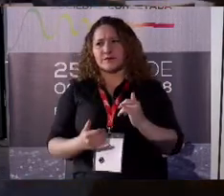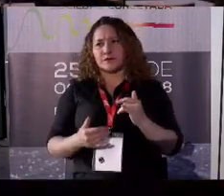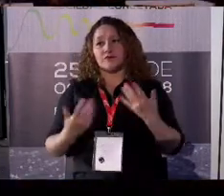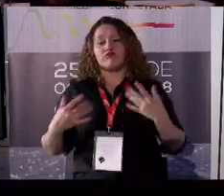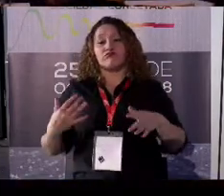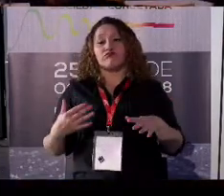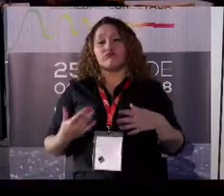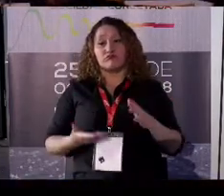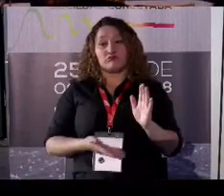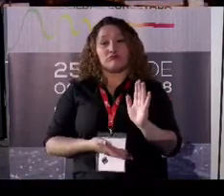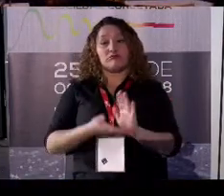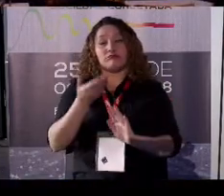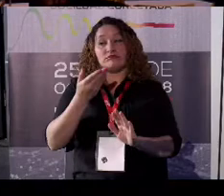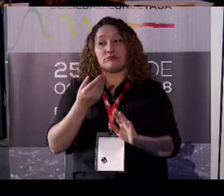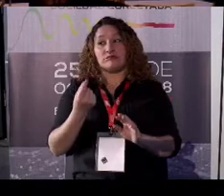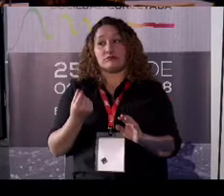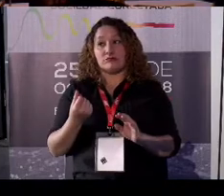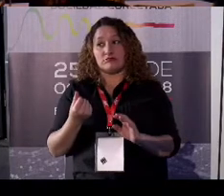excesivamente altos